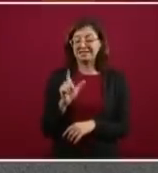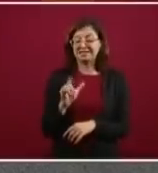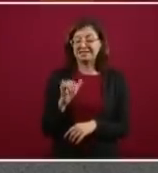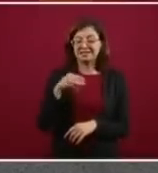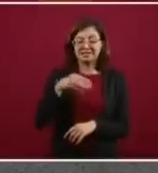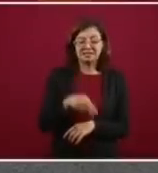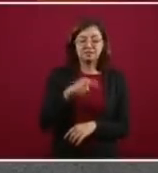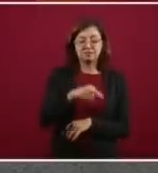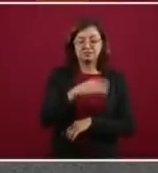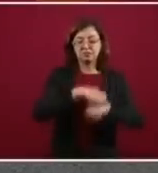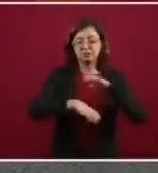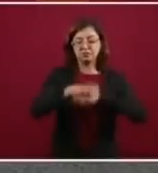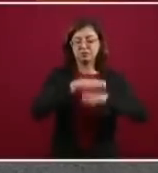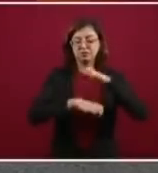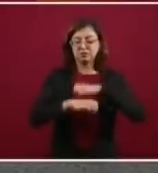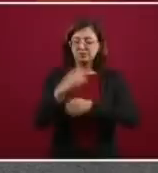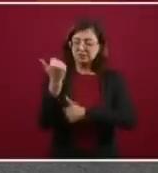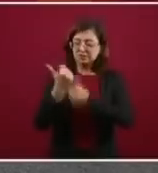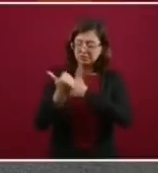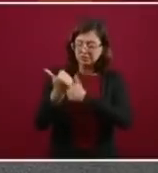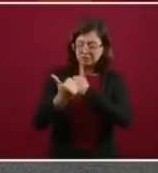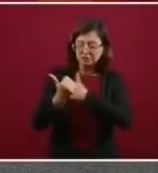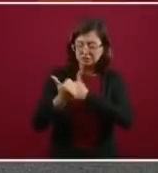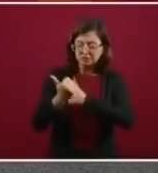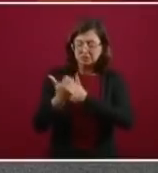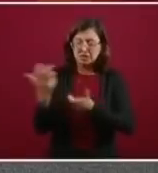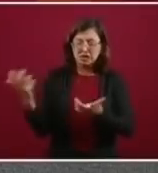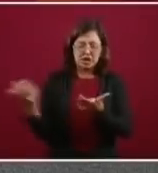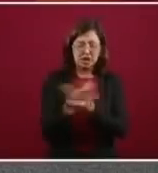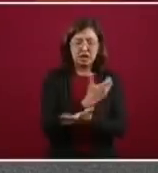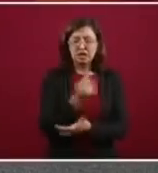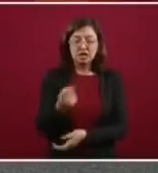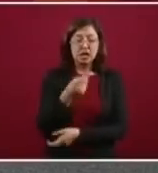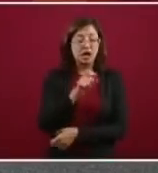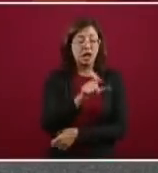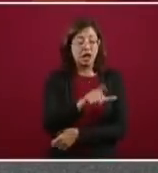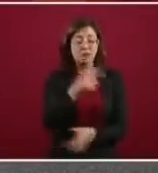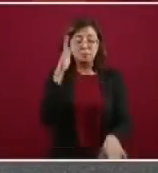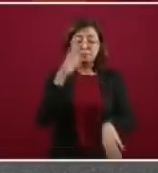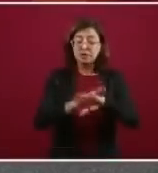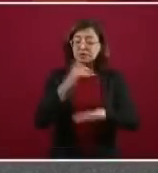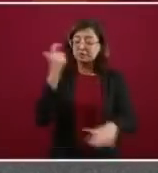gana la licitación porque ofrece el mejor precio,